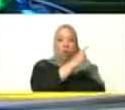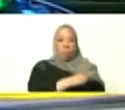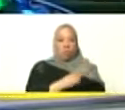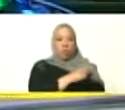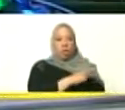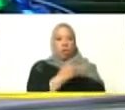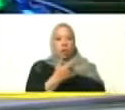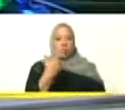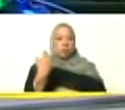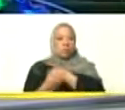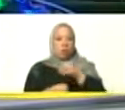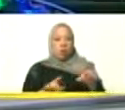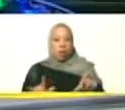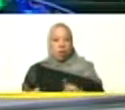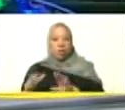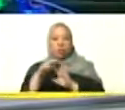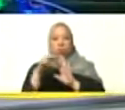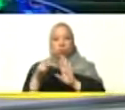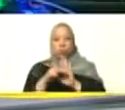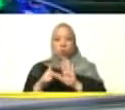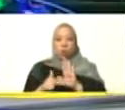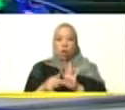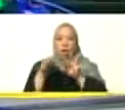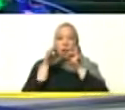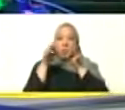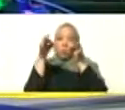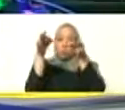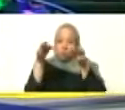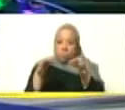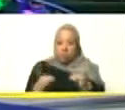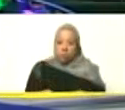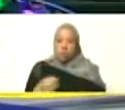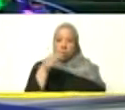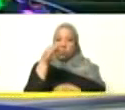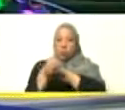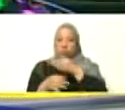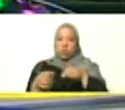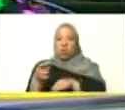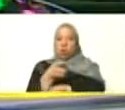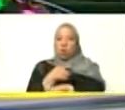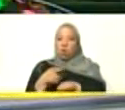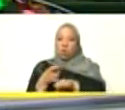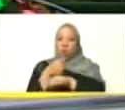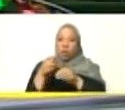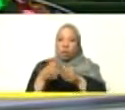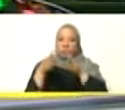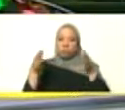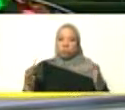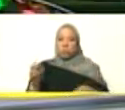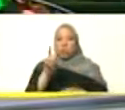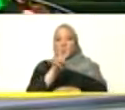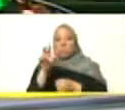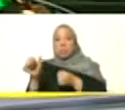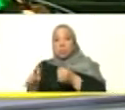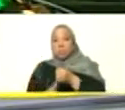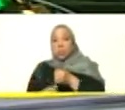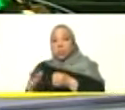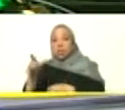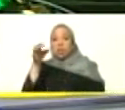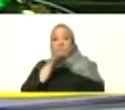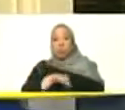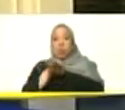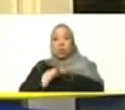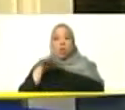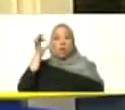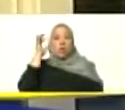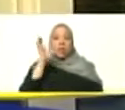orientaciones precisas para que el Estado Mayor de las Bricomil, señora vicepresidenta de